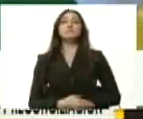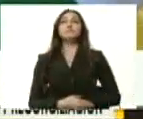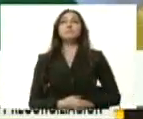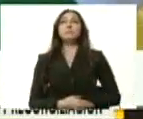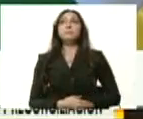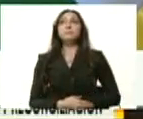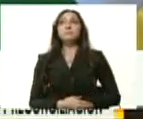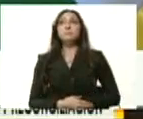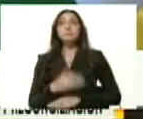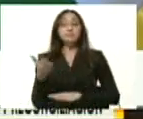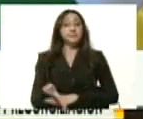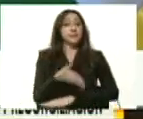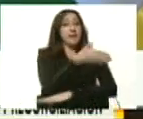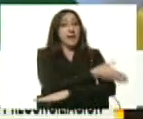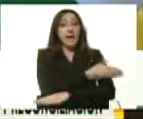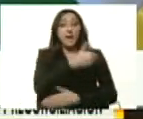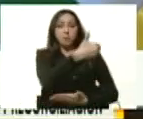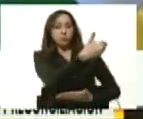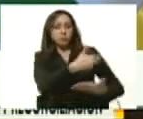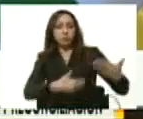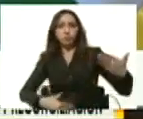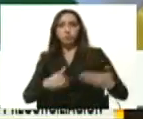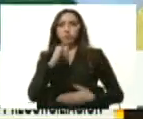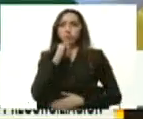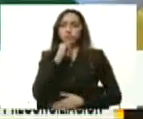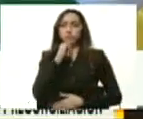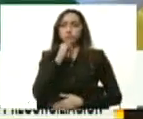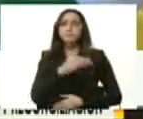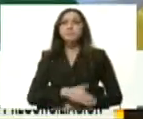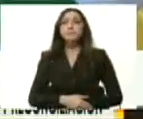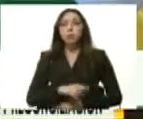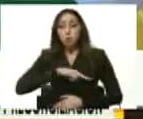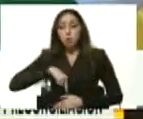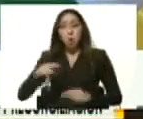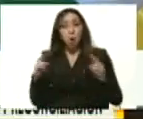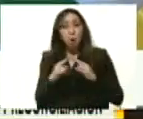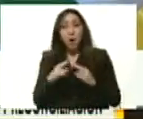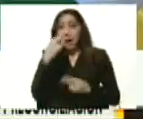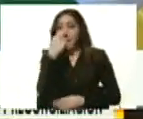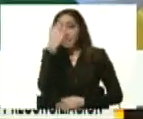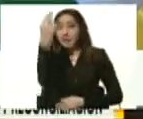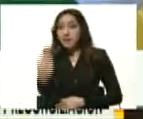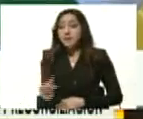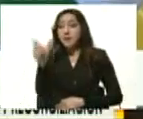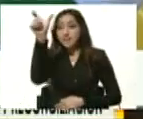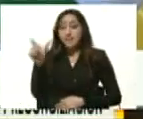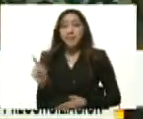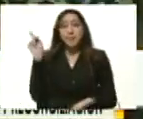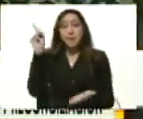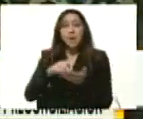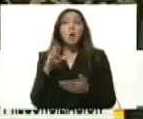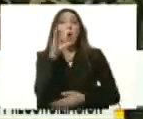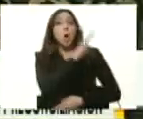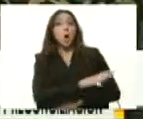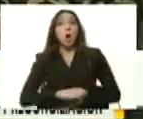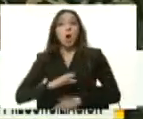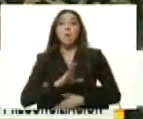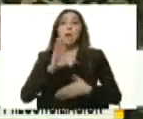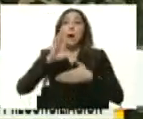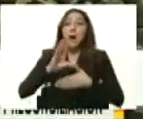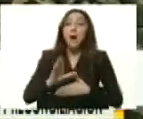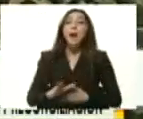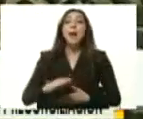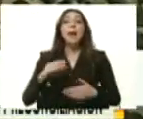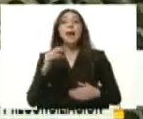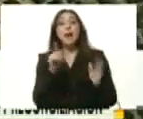El antecedente del informe que hoy conocemos fue la visita presencial que realizó la Comisión Interamericana de Derechos